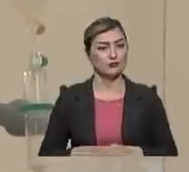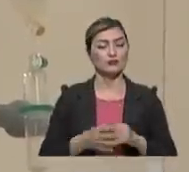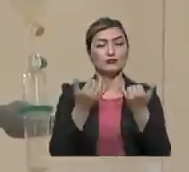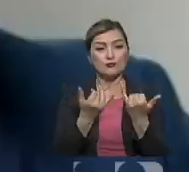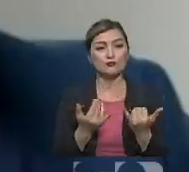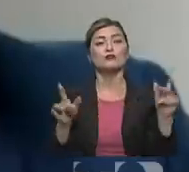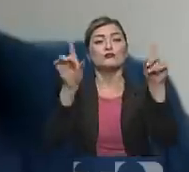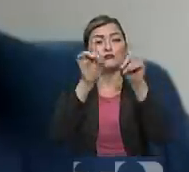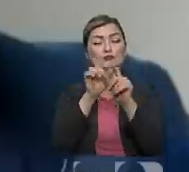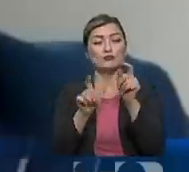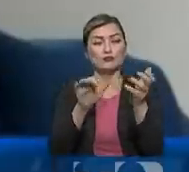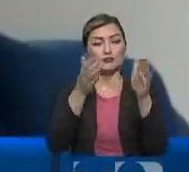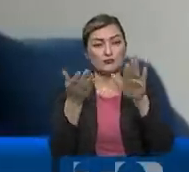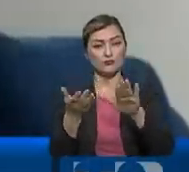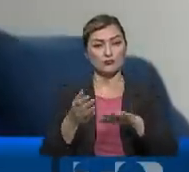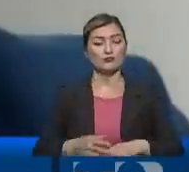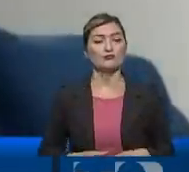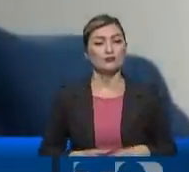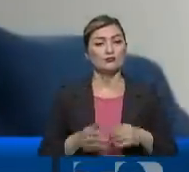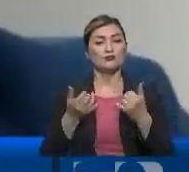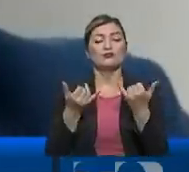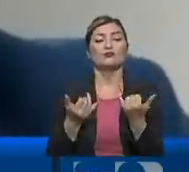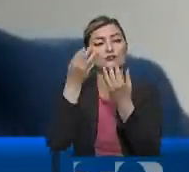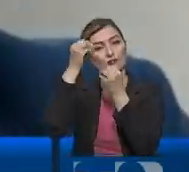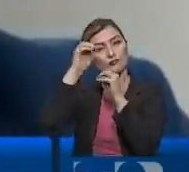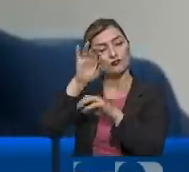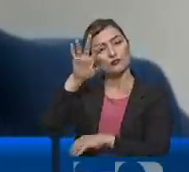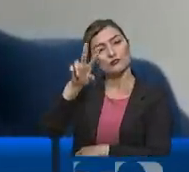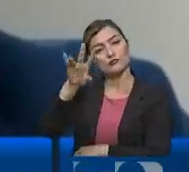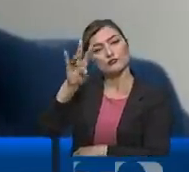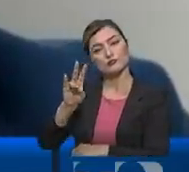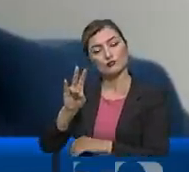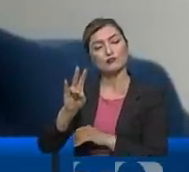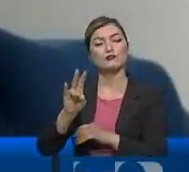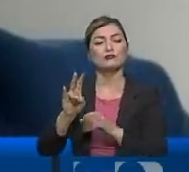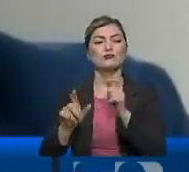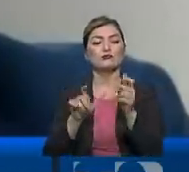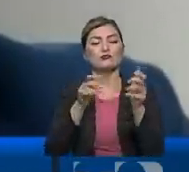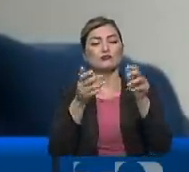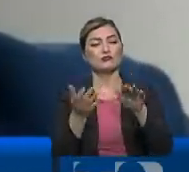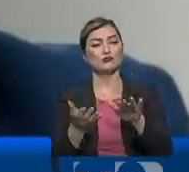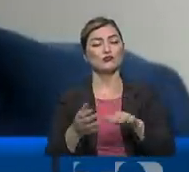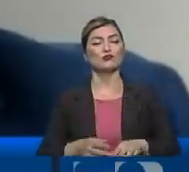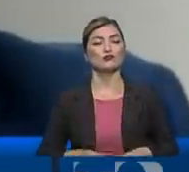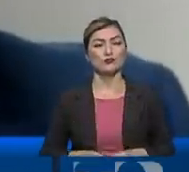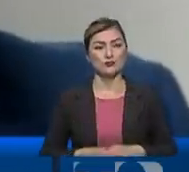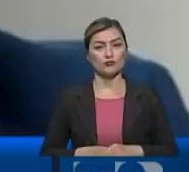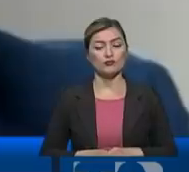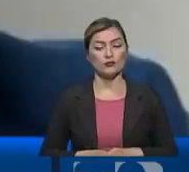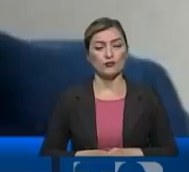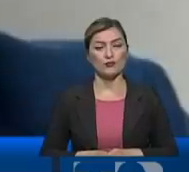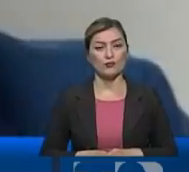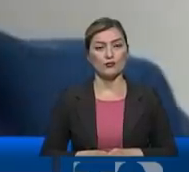de mortalidad. Nosotros hemos reportado hasta la fecha 27 pacientes fallecidos